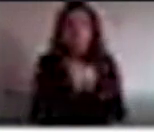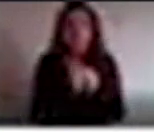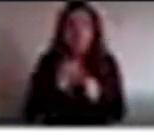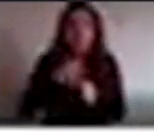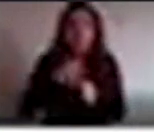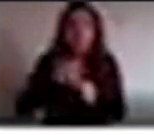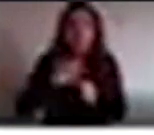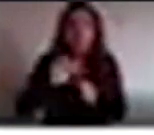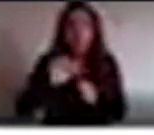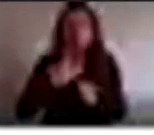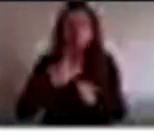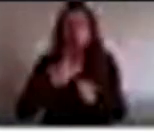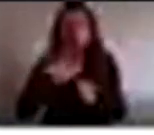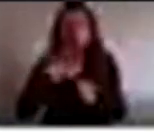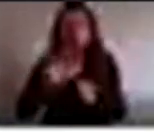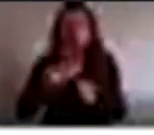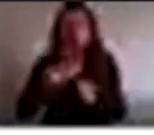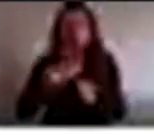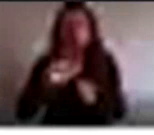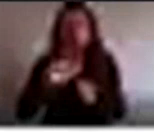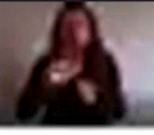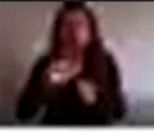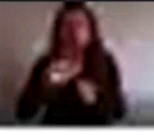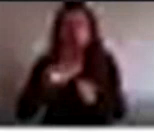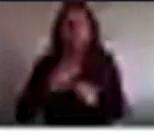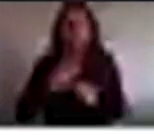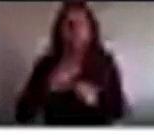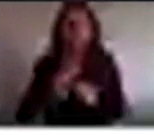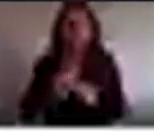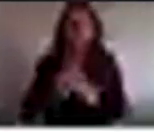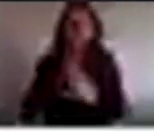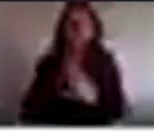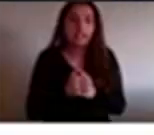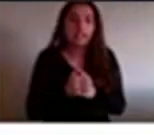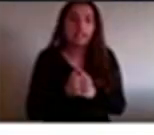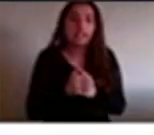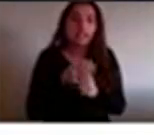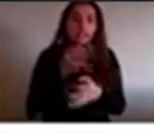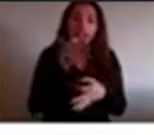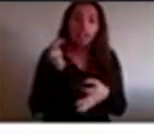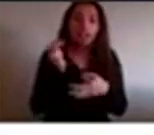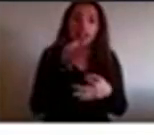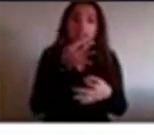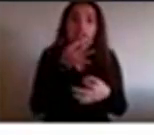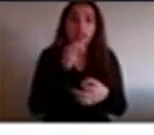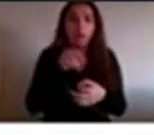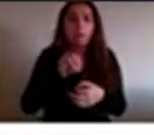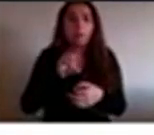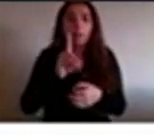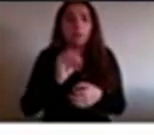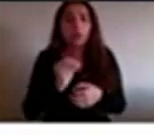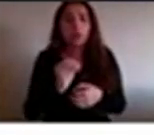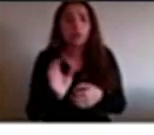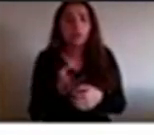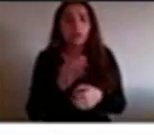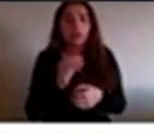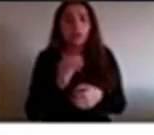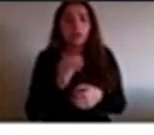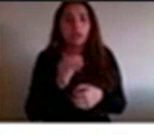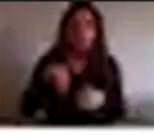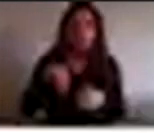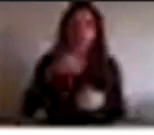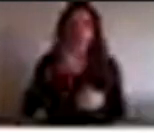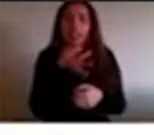una persona que ha creado una charla que se llama En Modo On, él se hace llamar el ingeniero de lo